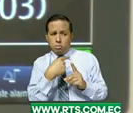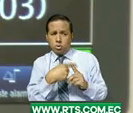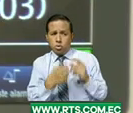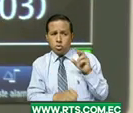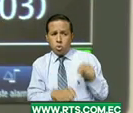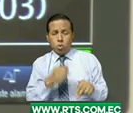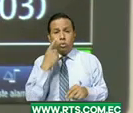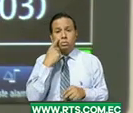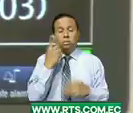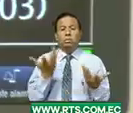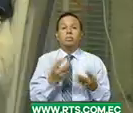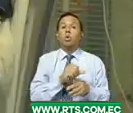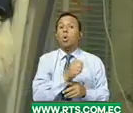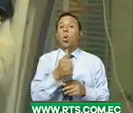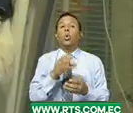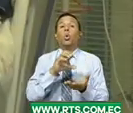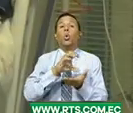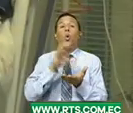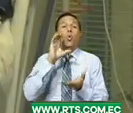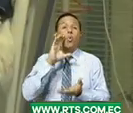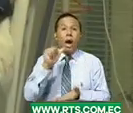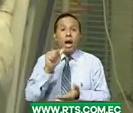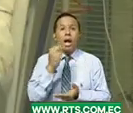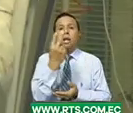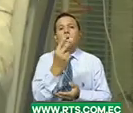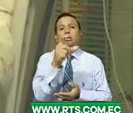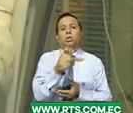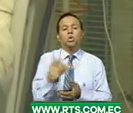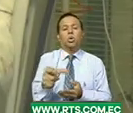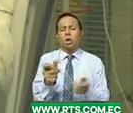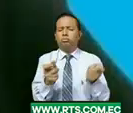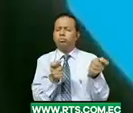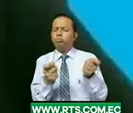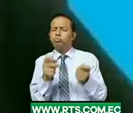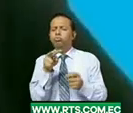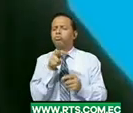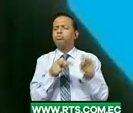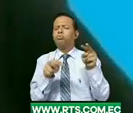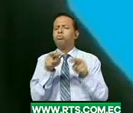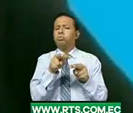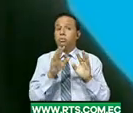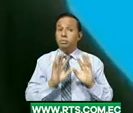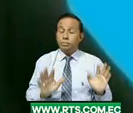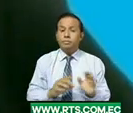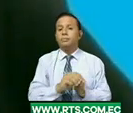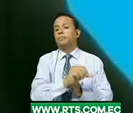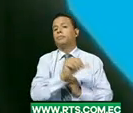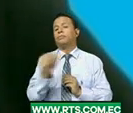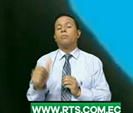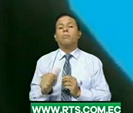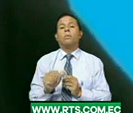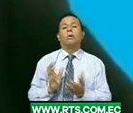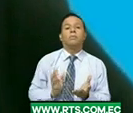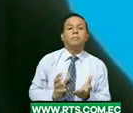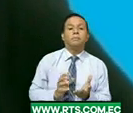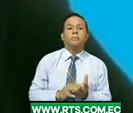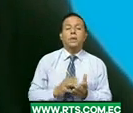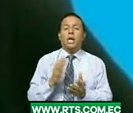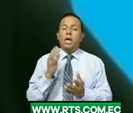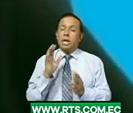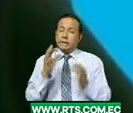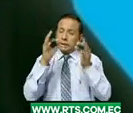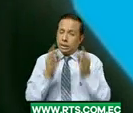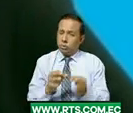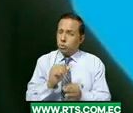mantienen la variante Delta están en Cuenca. Los mismos, se dijo, están controlados. De ahí tenemos 3 casos